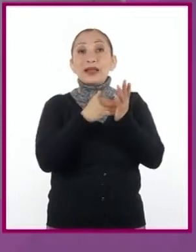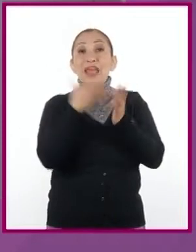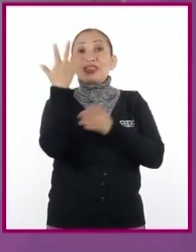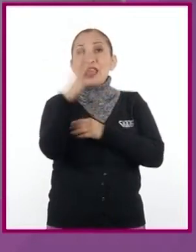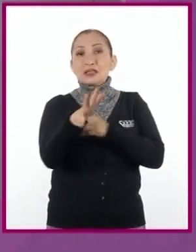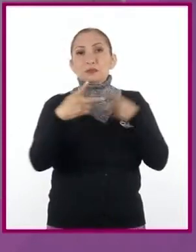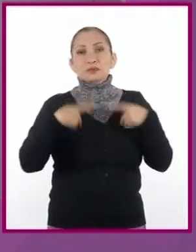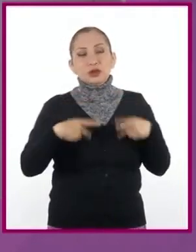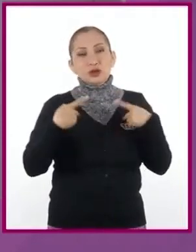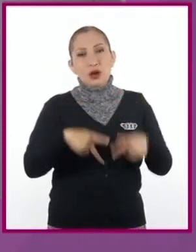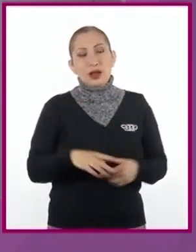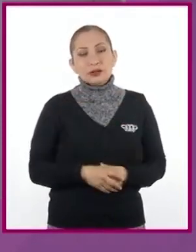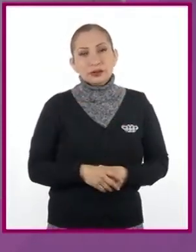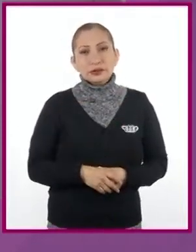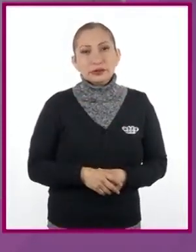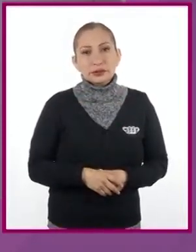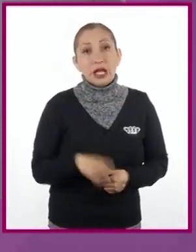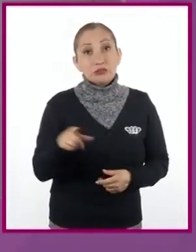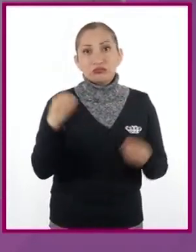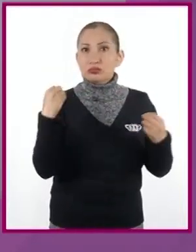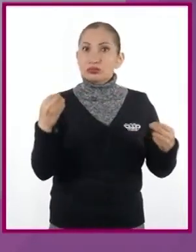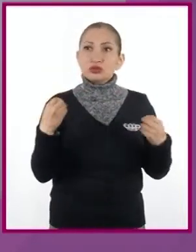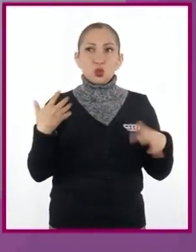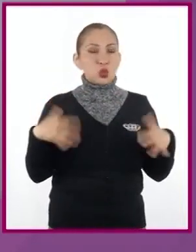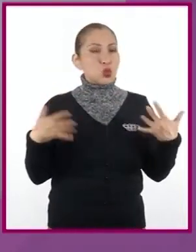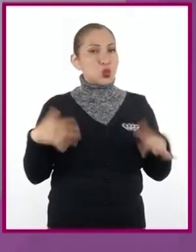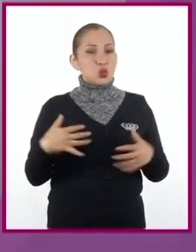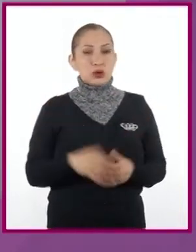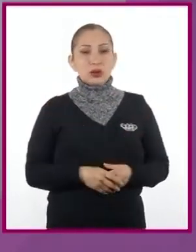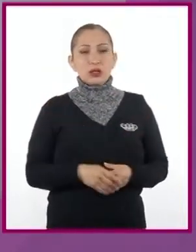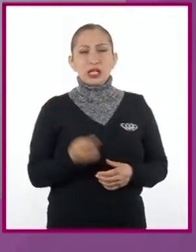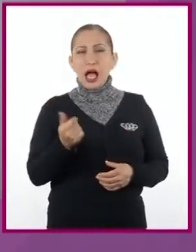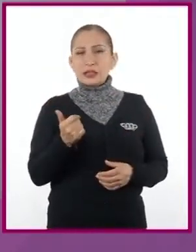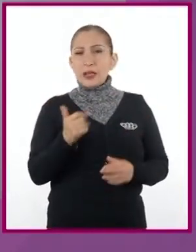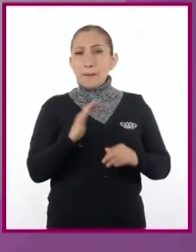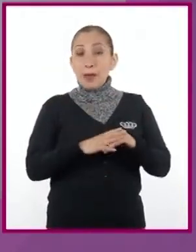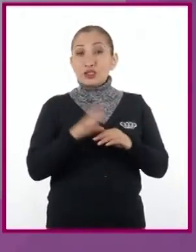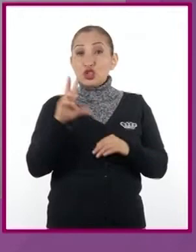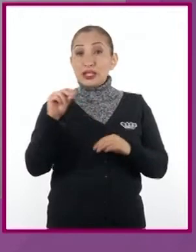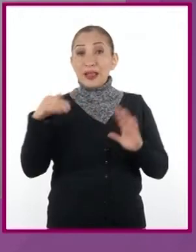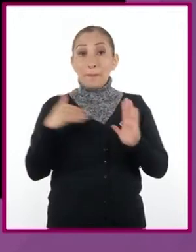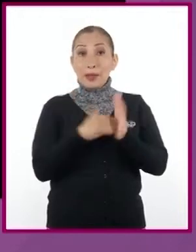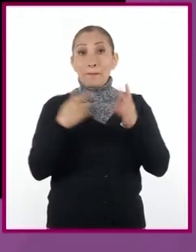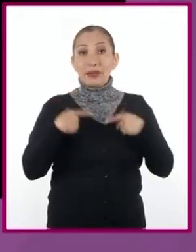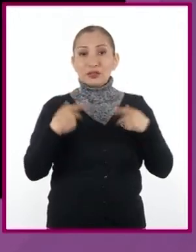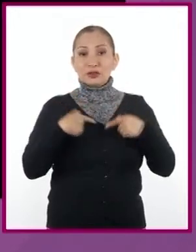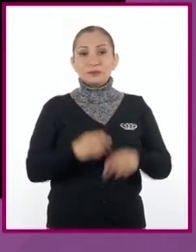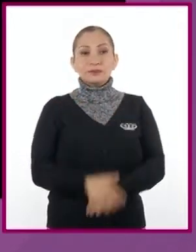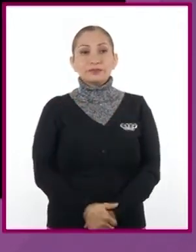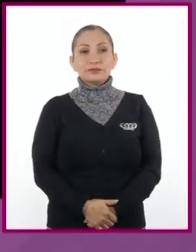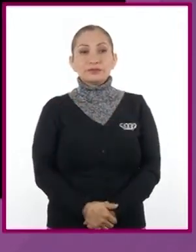53,010 personas, que pues es muchísimo, ¿no? Llegando a tener un poco más de 80,000 habitantes.